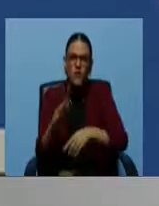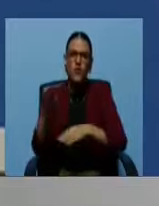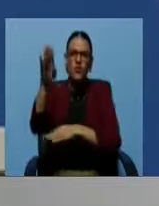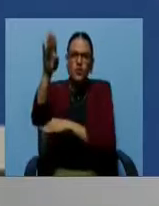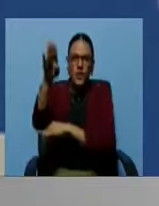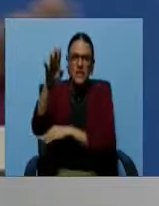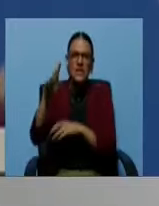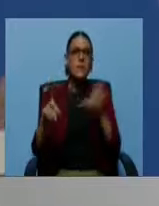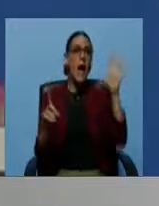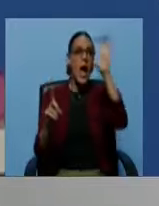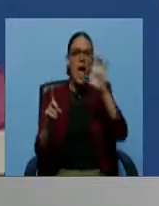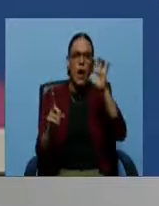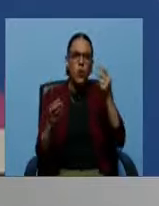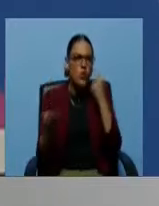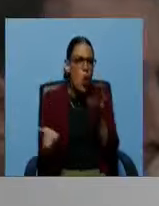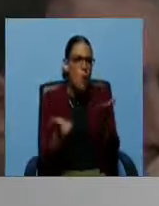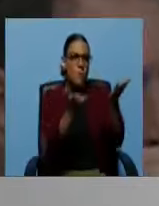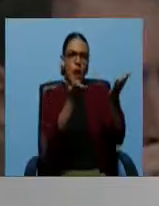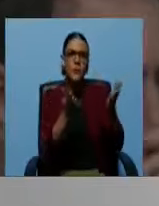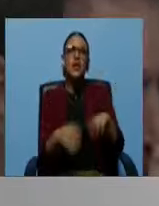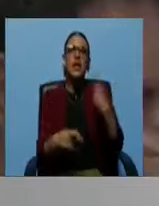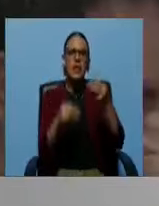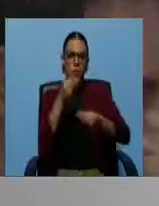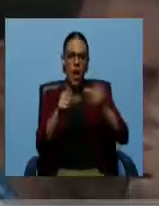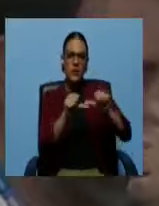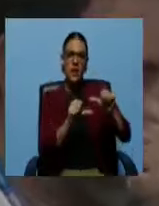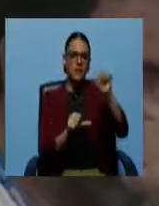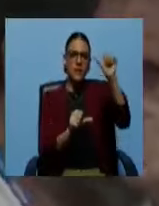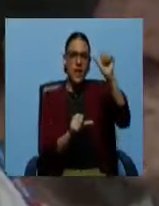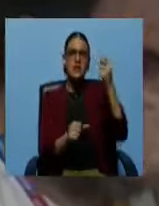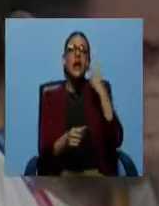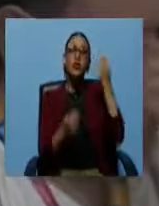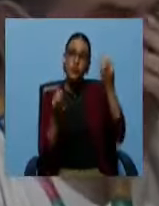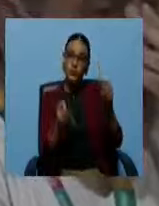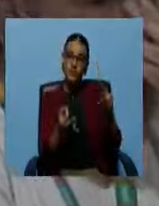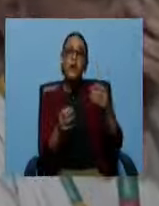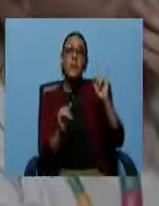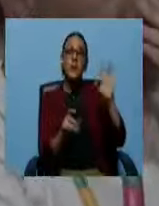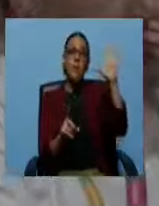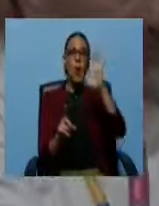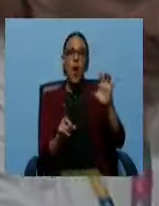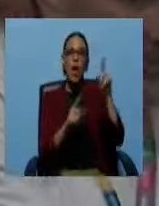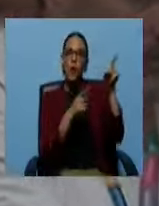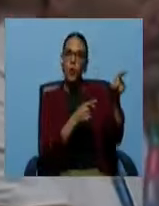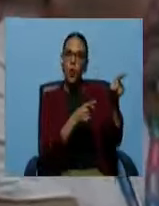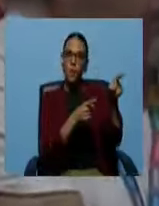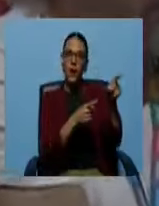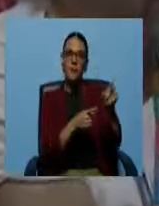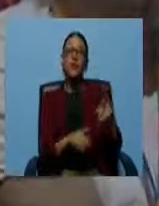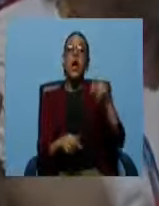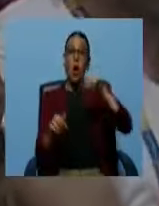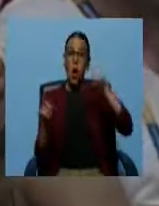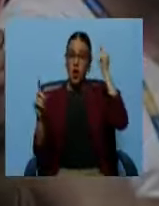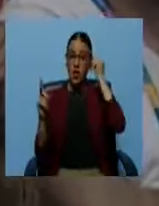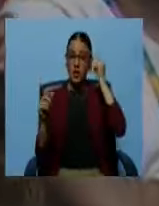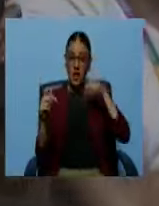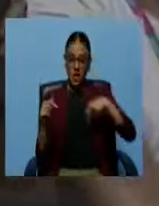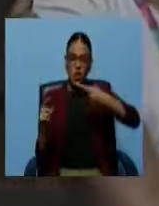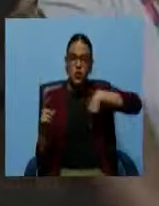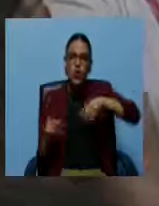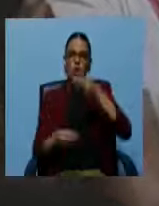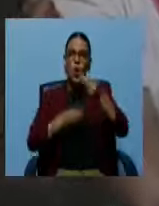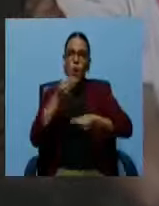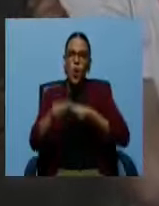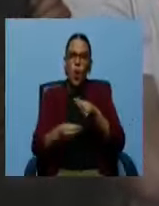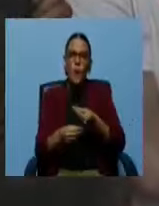en Europa y cómo tuvo su desarrollo justamente en Europa. Y el día de hoy, cómo la